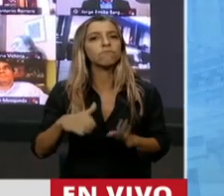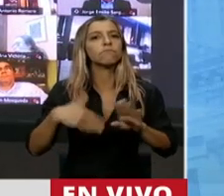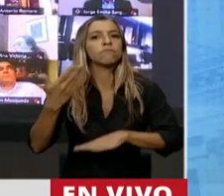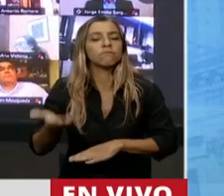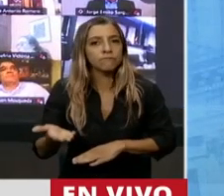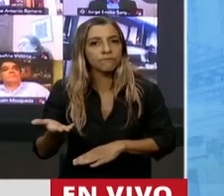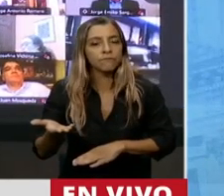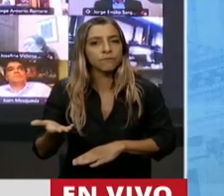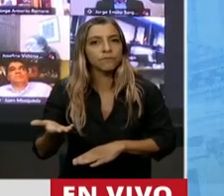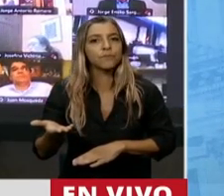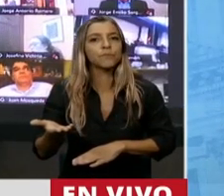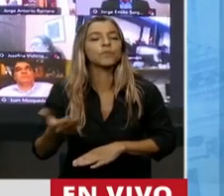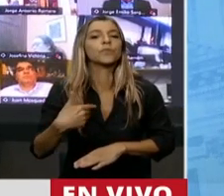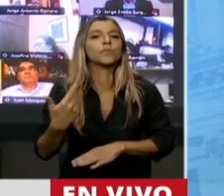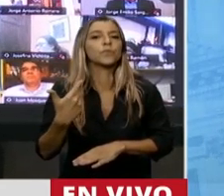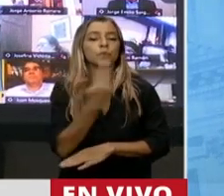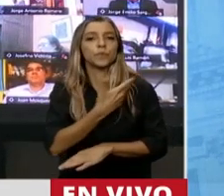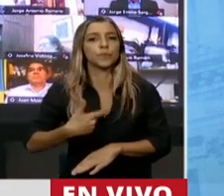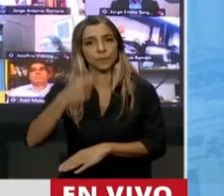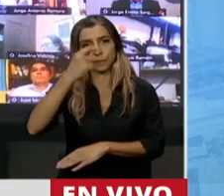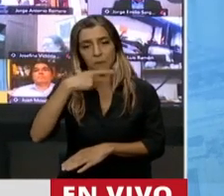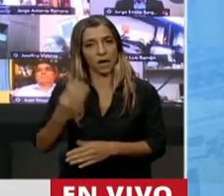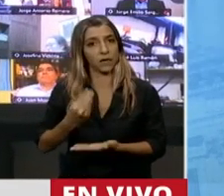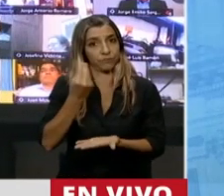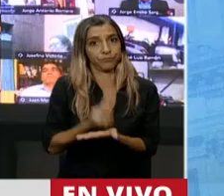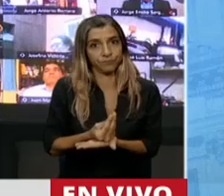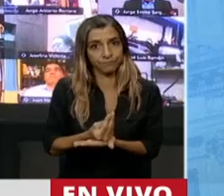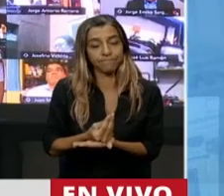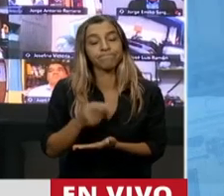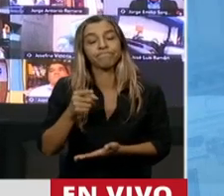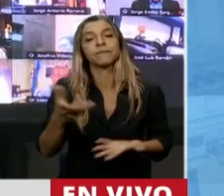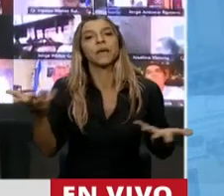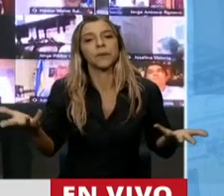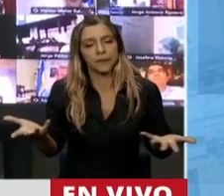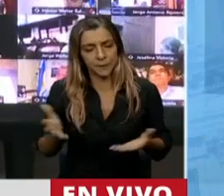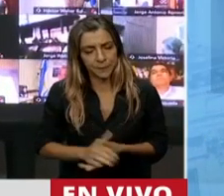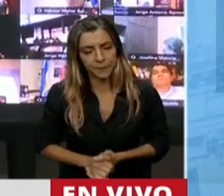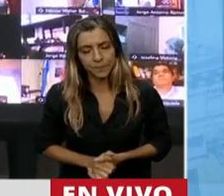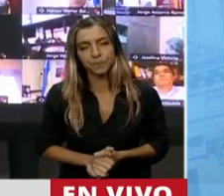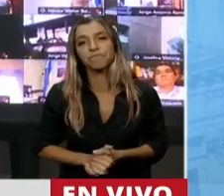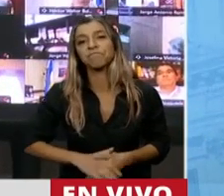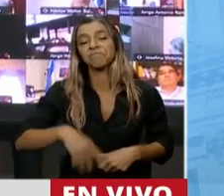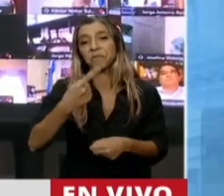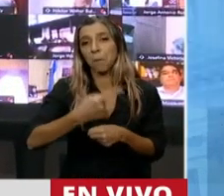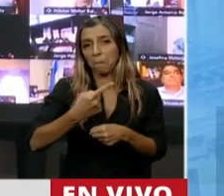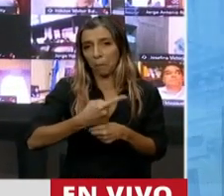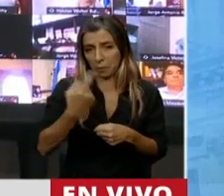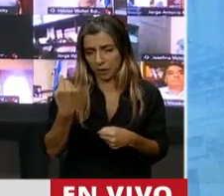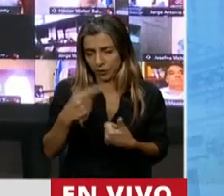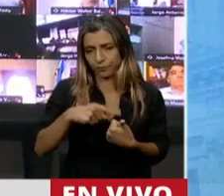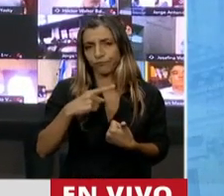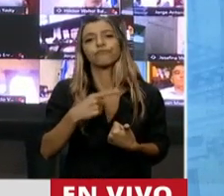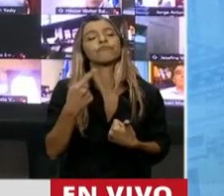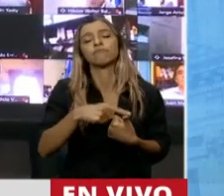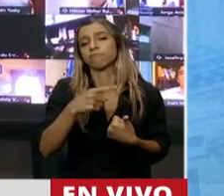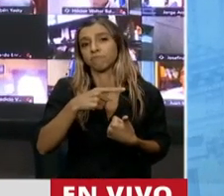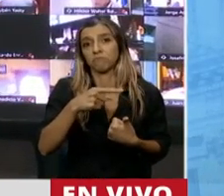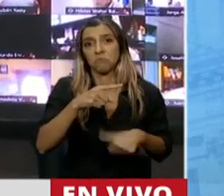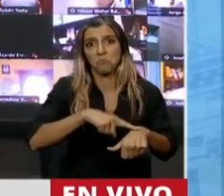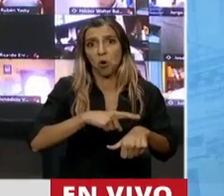del presidente Mauricio Macri, señor presidente? Mire, le voy a contar. Primero, hubo bajas